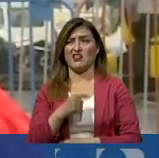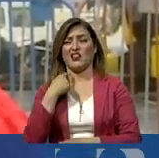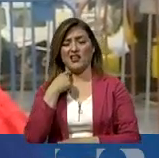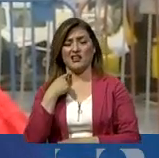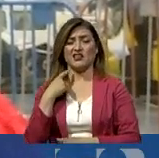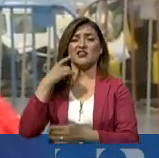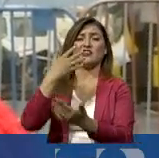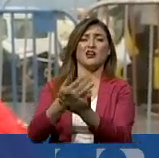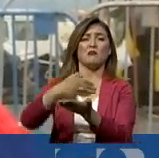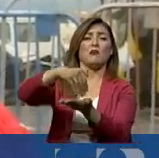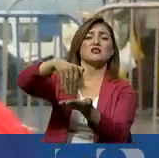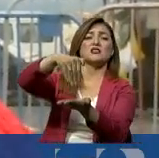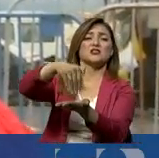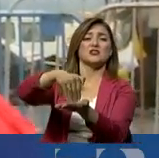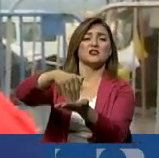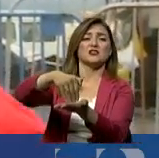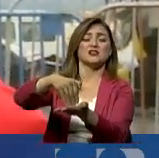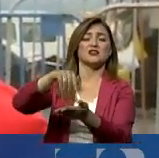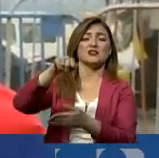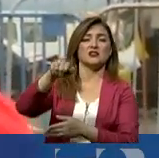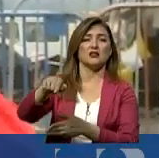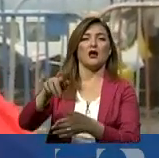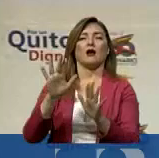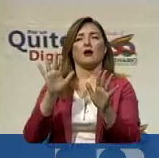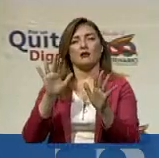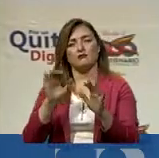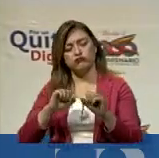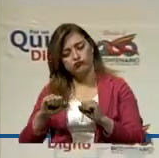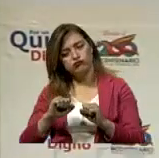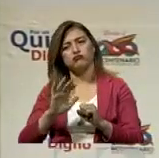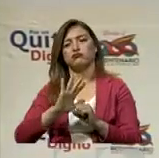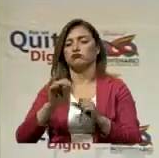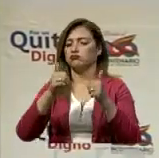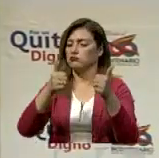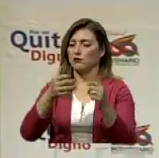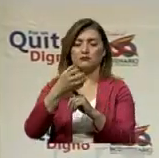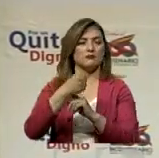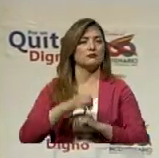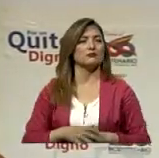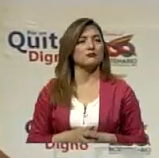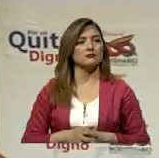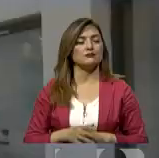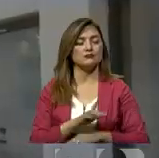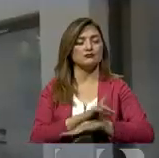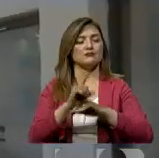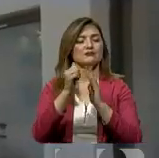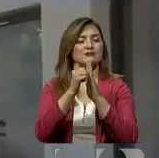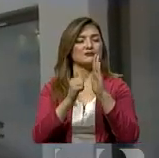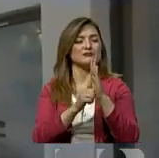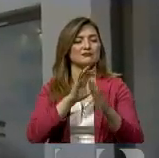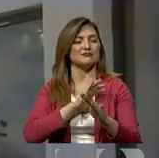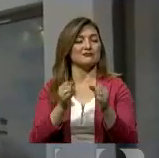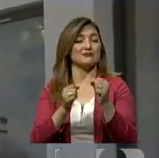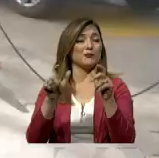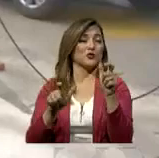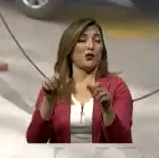Fui para Machachi y felizmente conseguí. Según la directora de la Agencia Metropolitana de Tránsito, los usuarios que